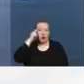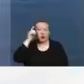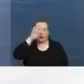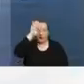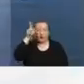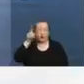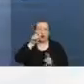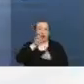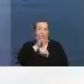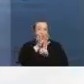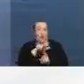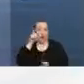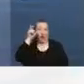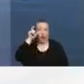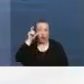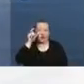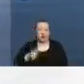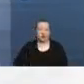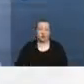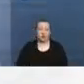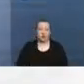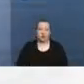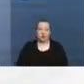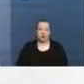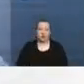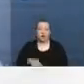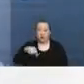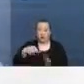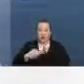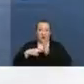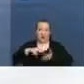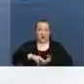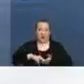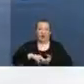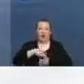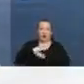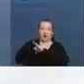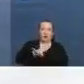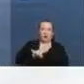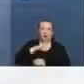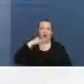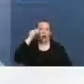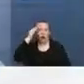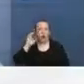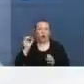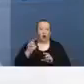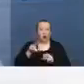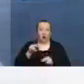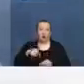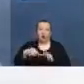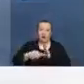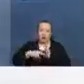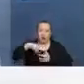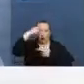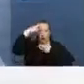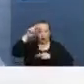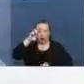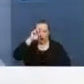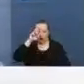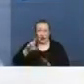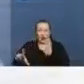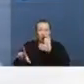esto no de rico esto es tono de corrimos o anti correísmo esto es de moral visto es de ley son los